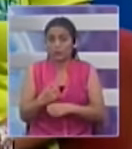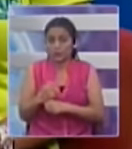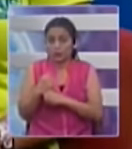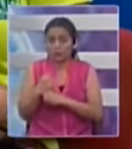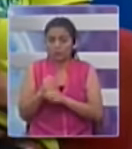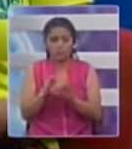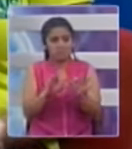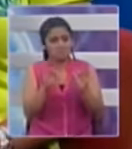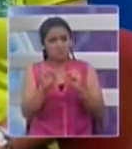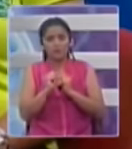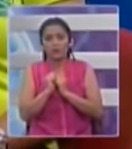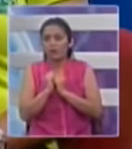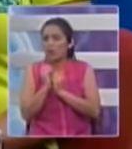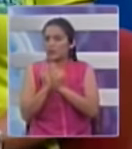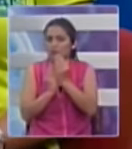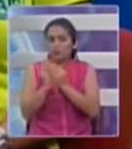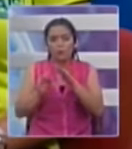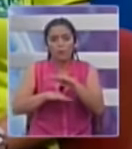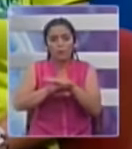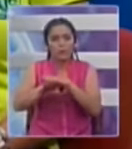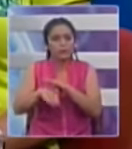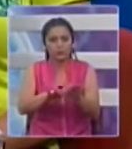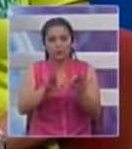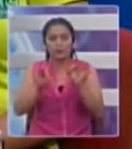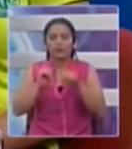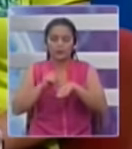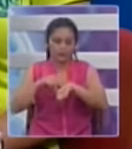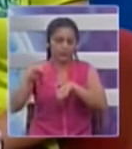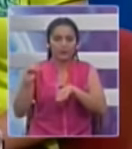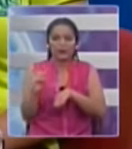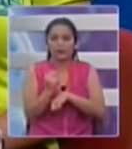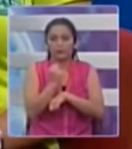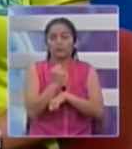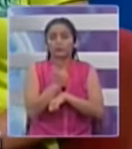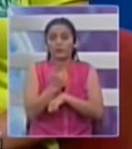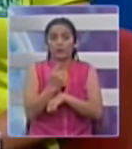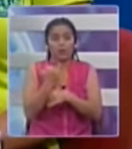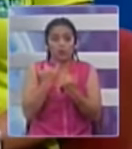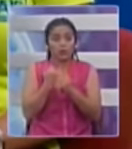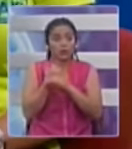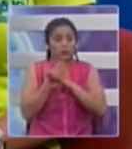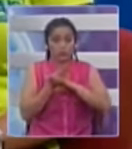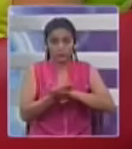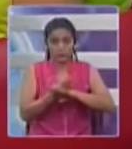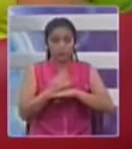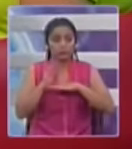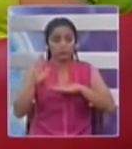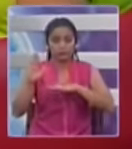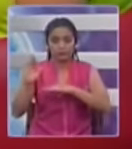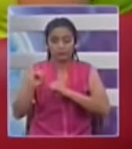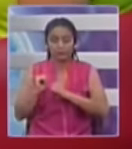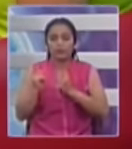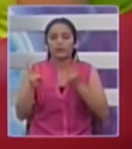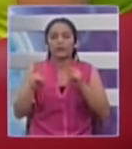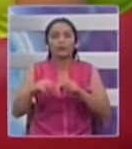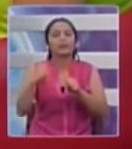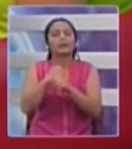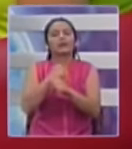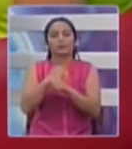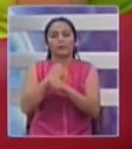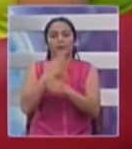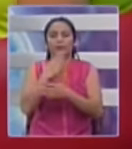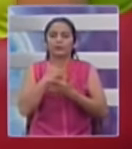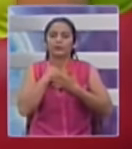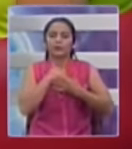servicios básicos, pero en menor tiempo. Esto es lo que estamos planteando a los ciudadanos. Adicionalmente, para solucionar el problema del empleo, hacer